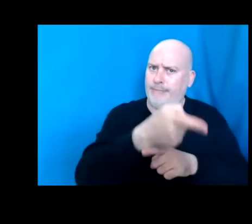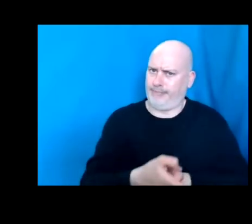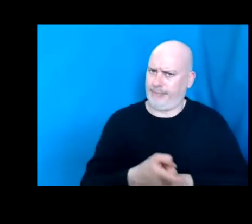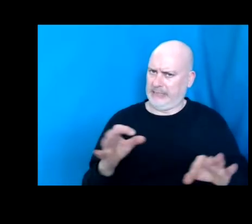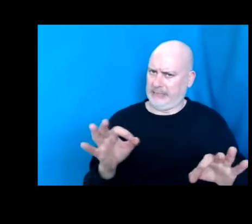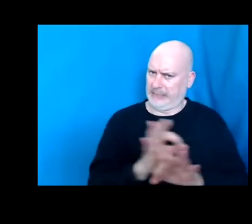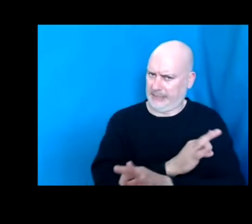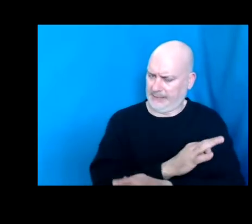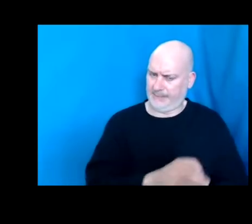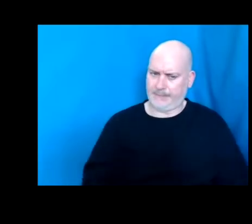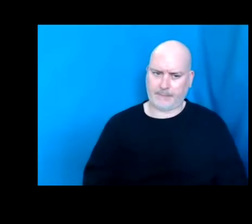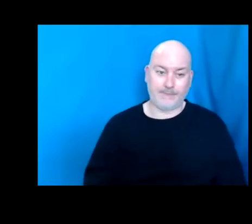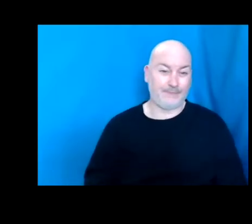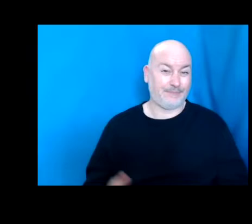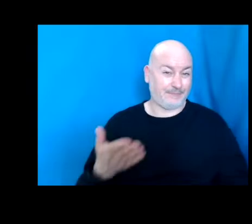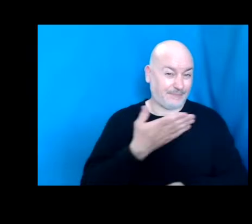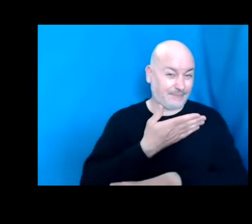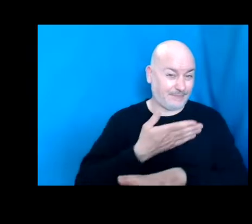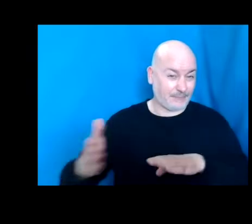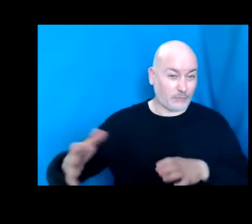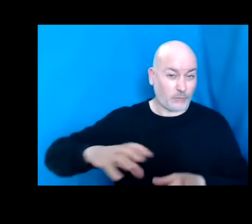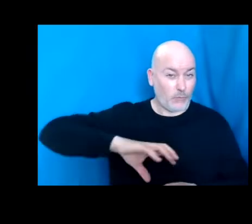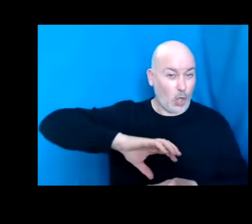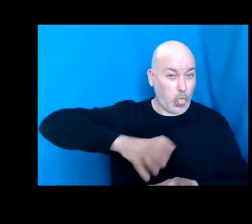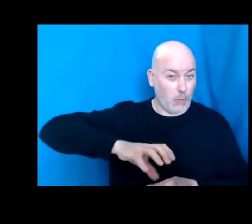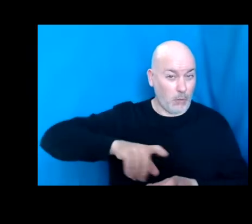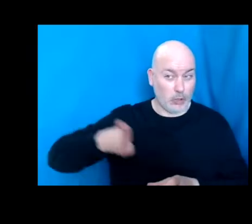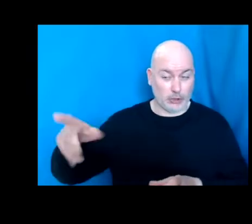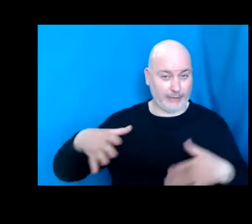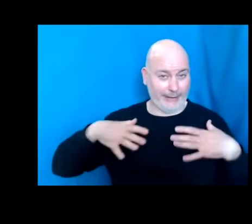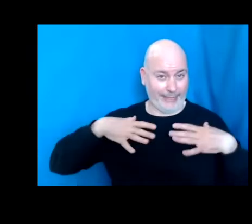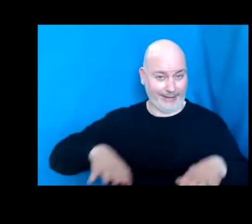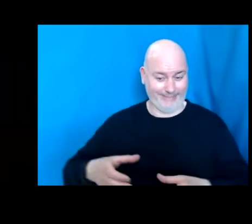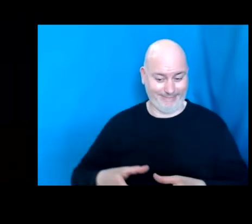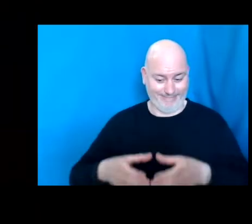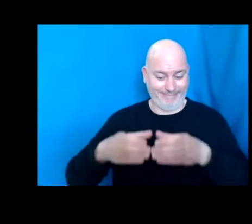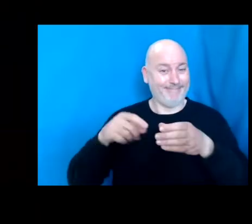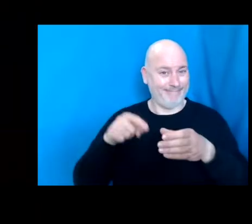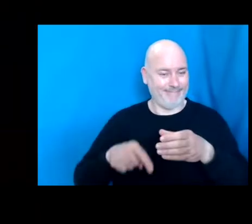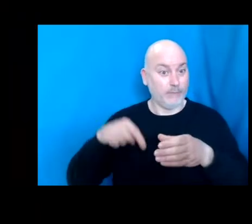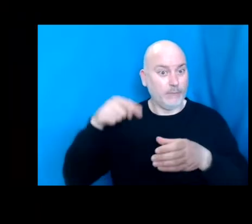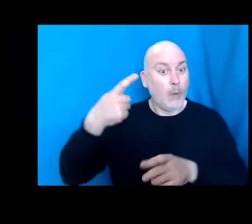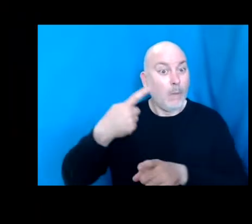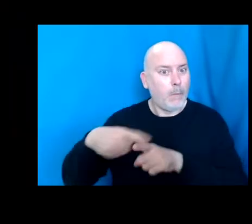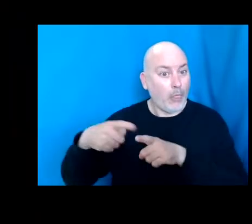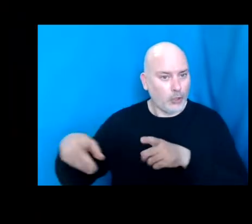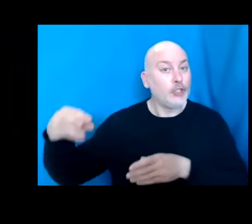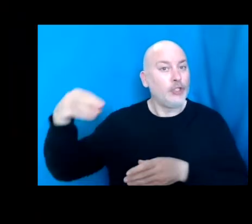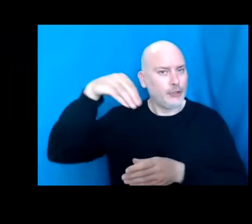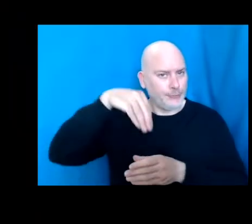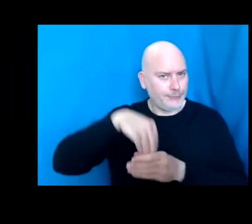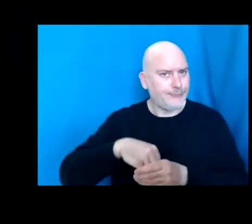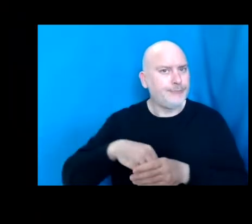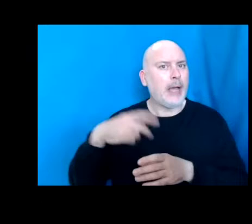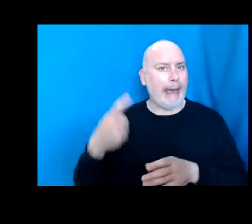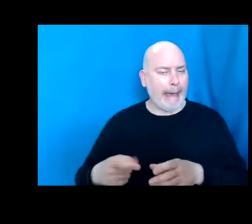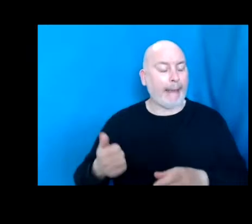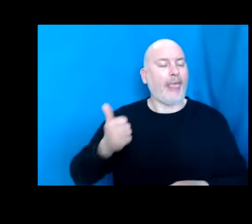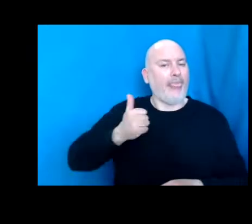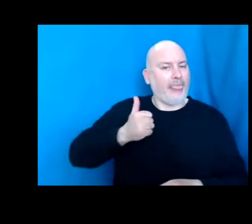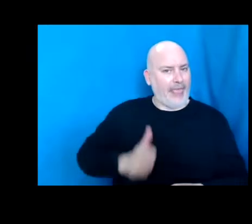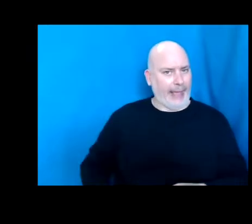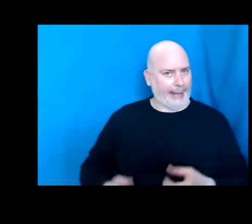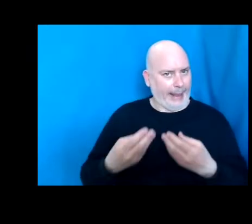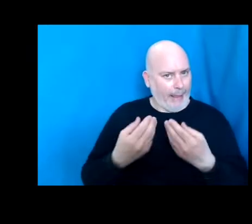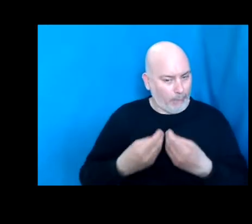Hay que evitar los zumos que ya vienen envasados porque tienen productos que pueden facilitar la aparición de las diarreas